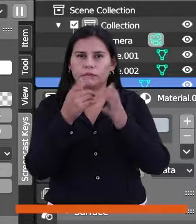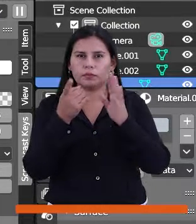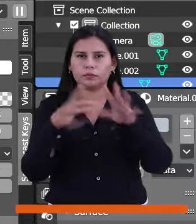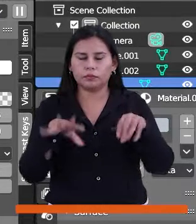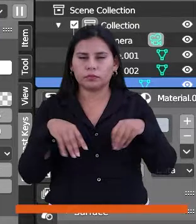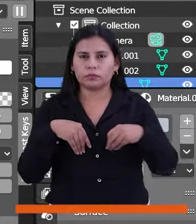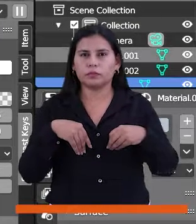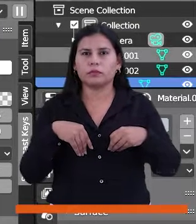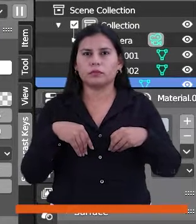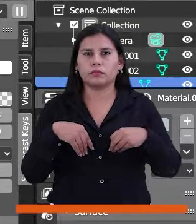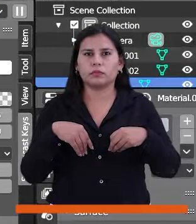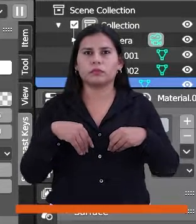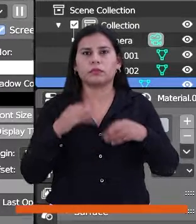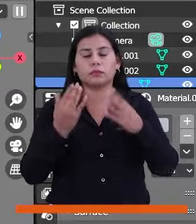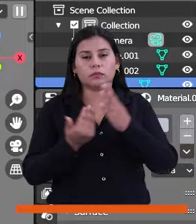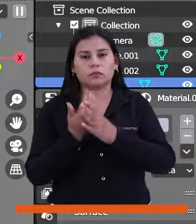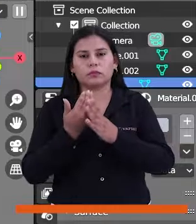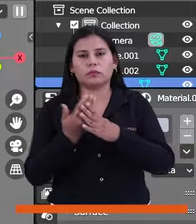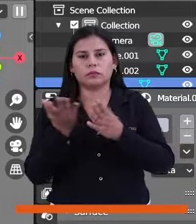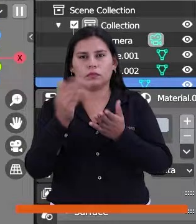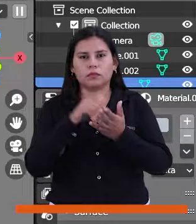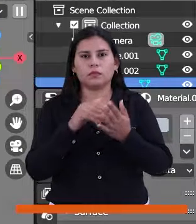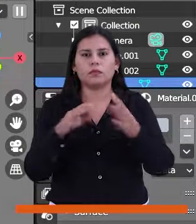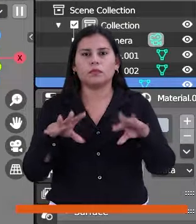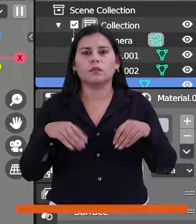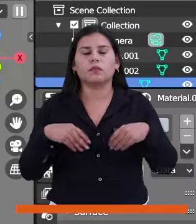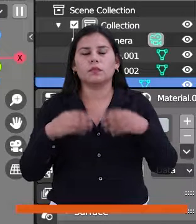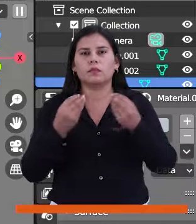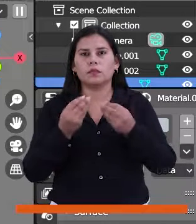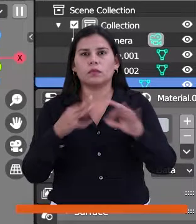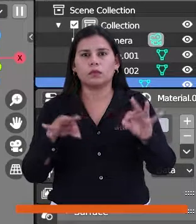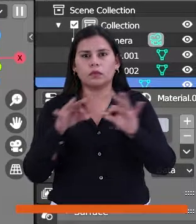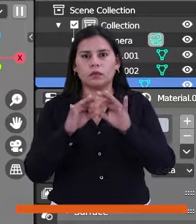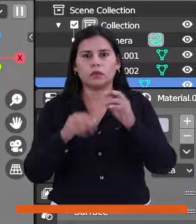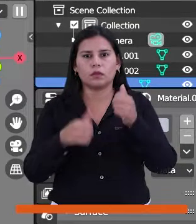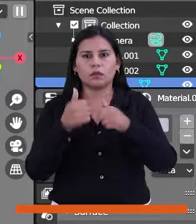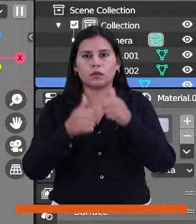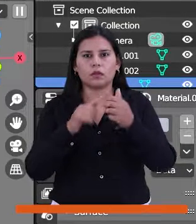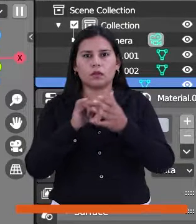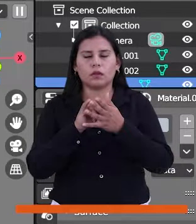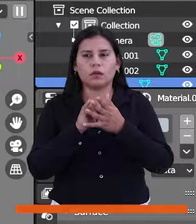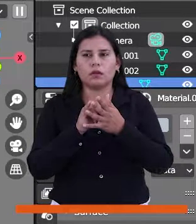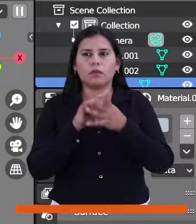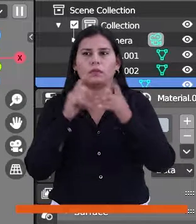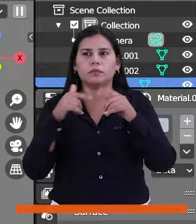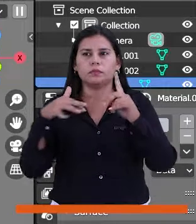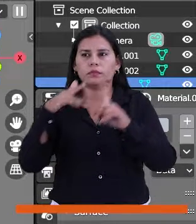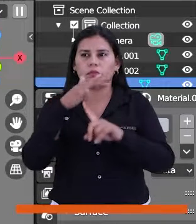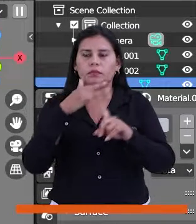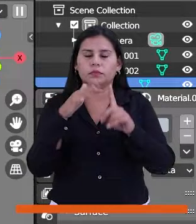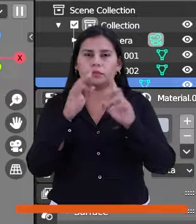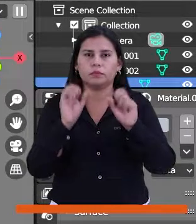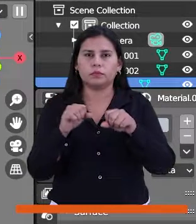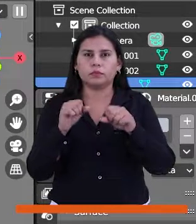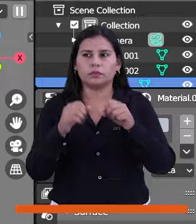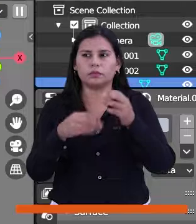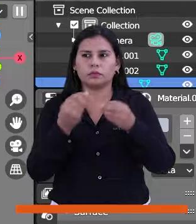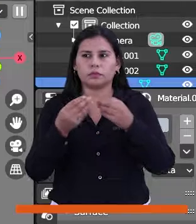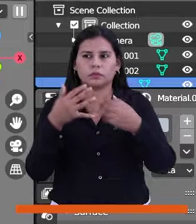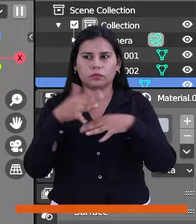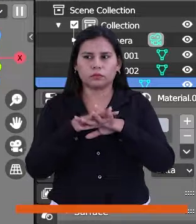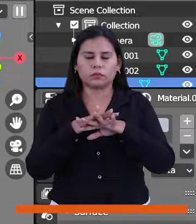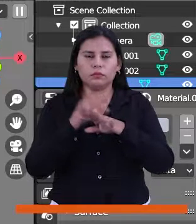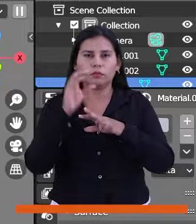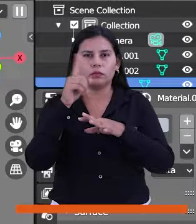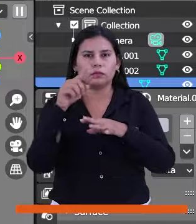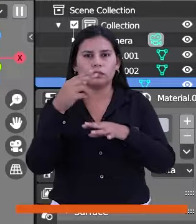activó. Entonces, nuevamente, para agregar el nodo de aplicar texturas, presionamos la combinación